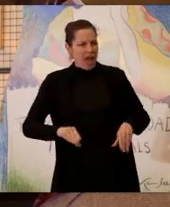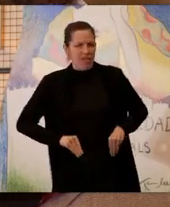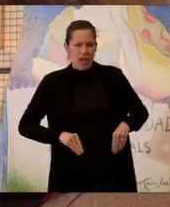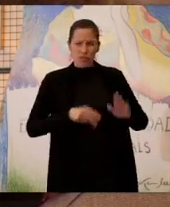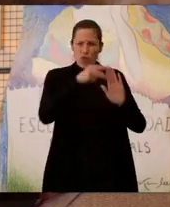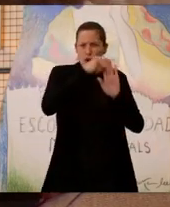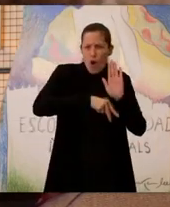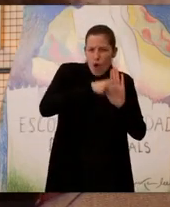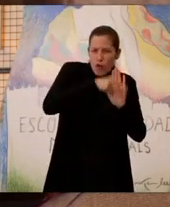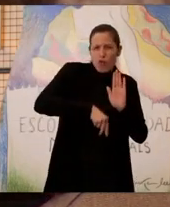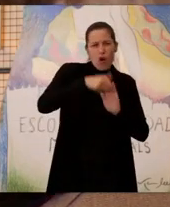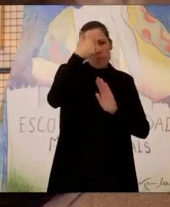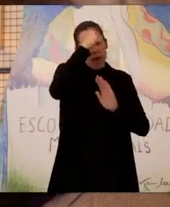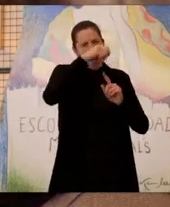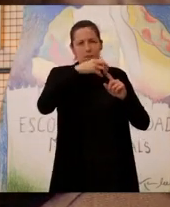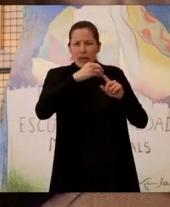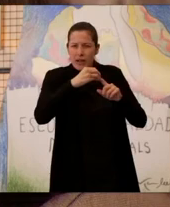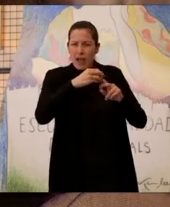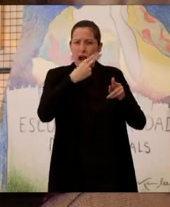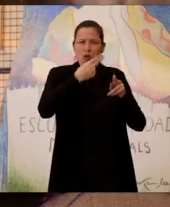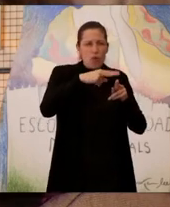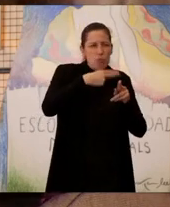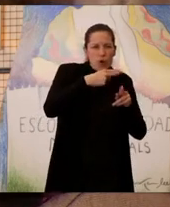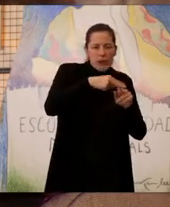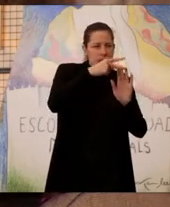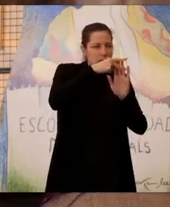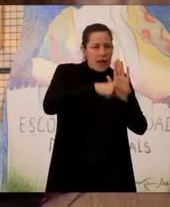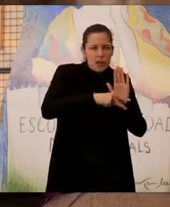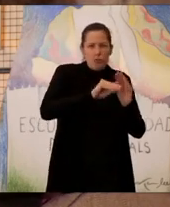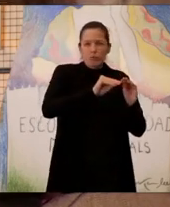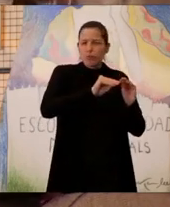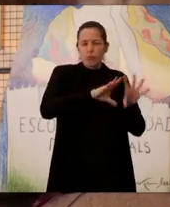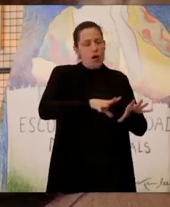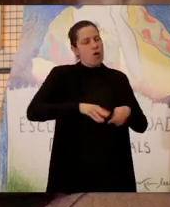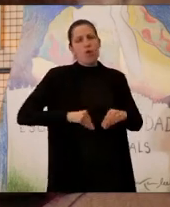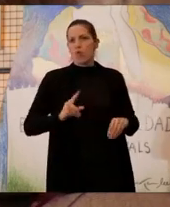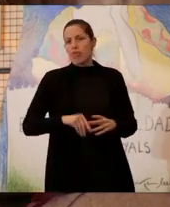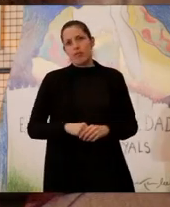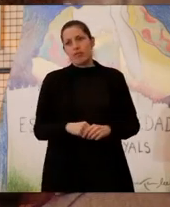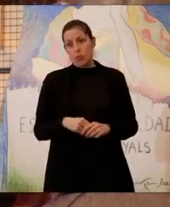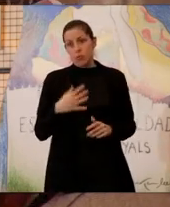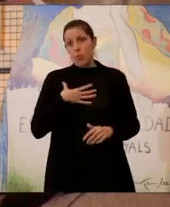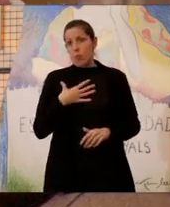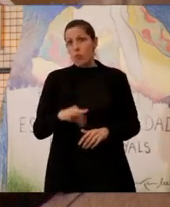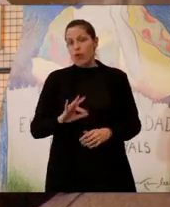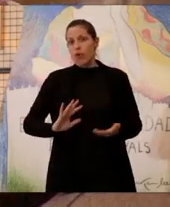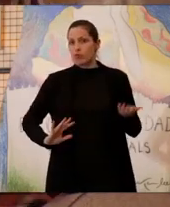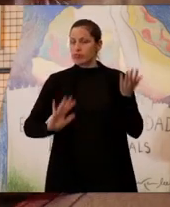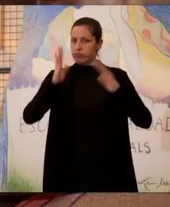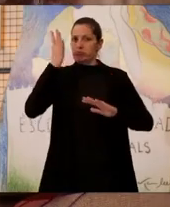obligatoria esta forma de hacer política yo creo que nos podemos revelar ante eso que para eso somos tan